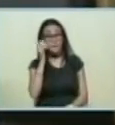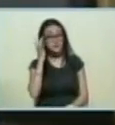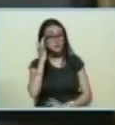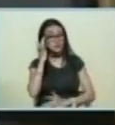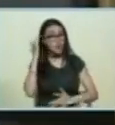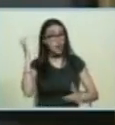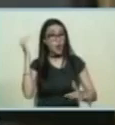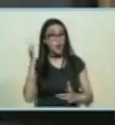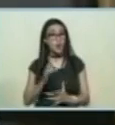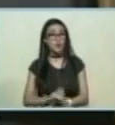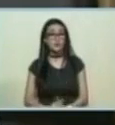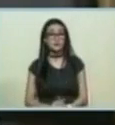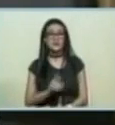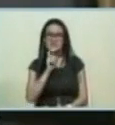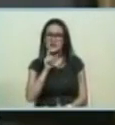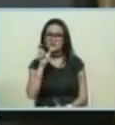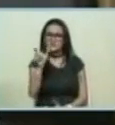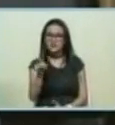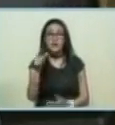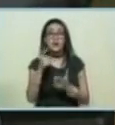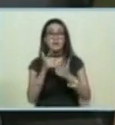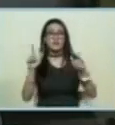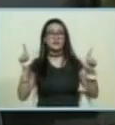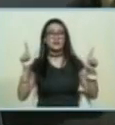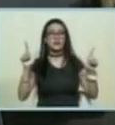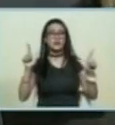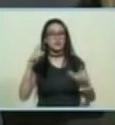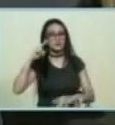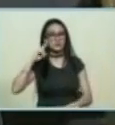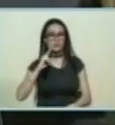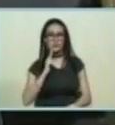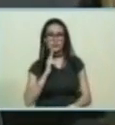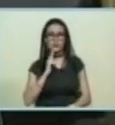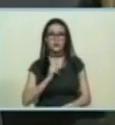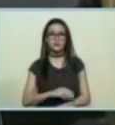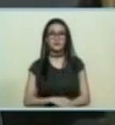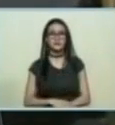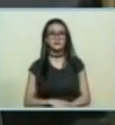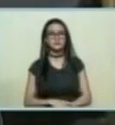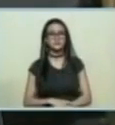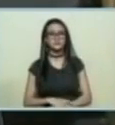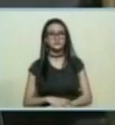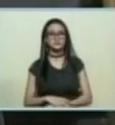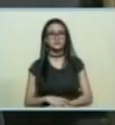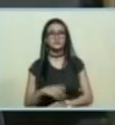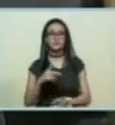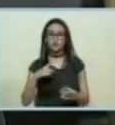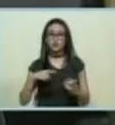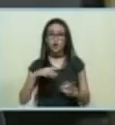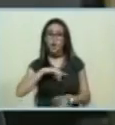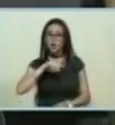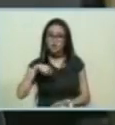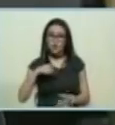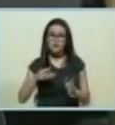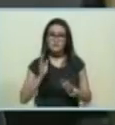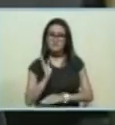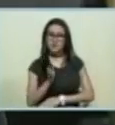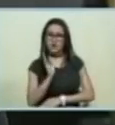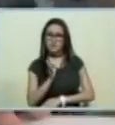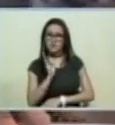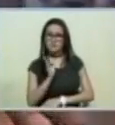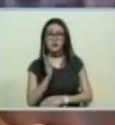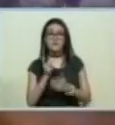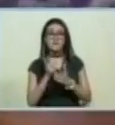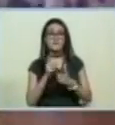un sabio, nuestro libertador, nuestro amado libertador Simón Bolívar. Nosotros caminamos hacia la grandeza de la Venezuela